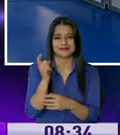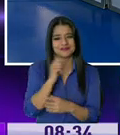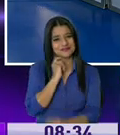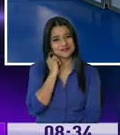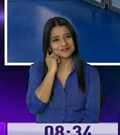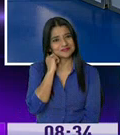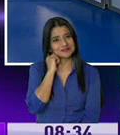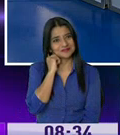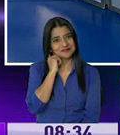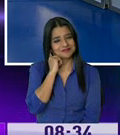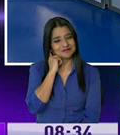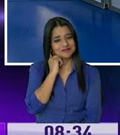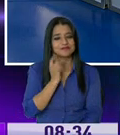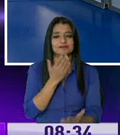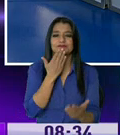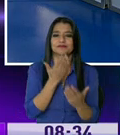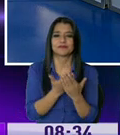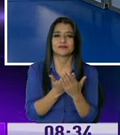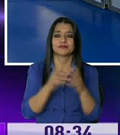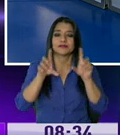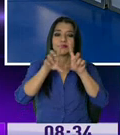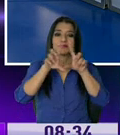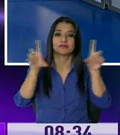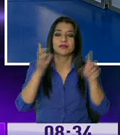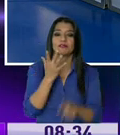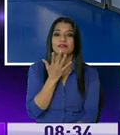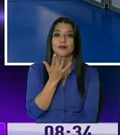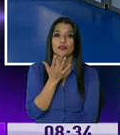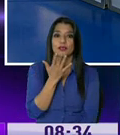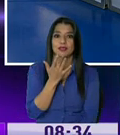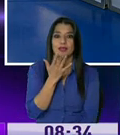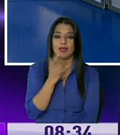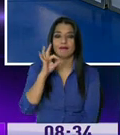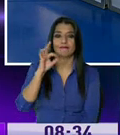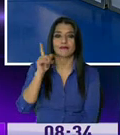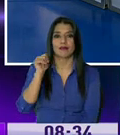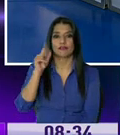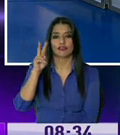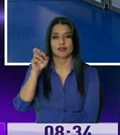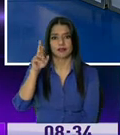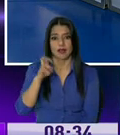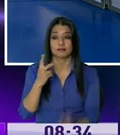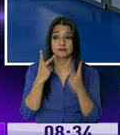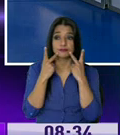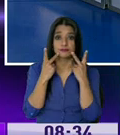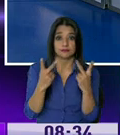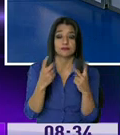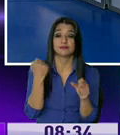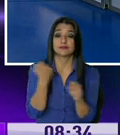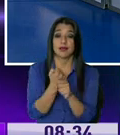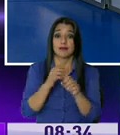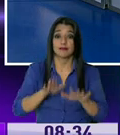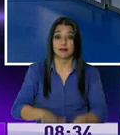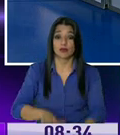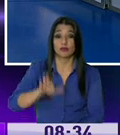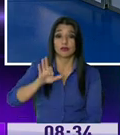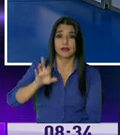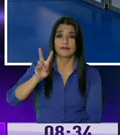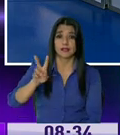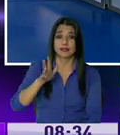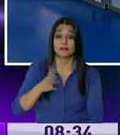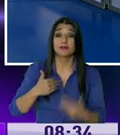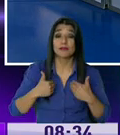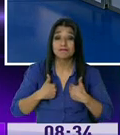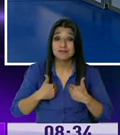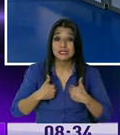claro, agradecimiento enorme a la Corporación Favorita, a todos los que han visto el trabajo abnegado que estamos haciendo desde acá, pero más que a